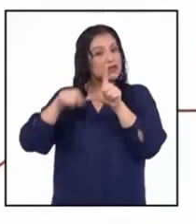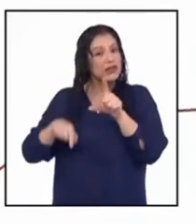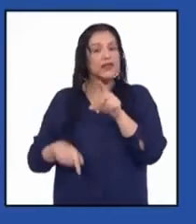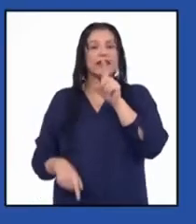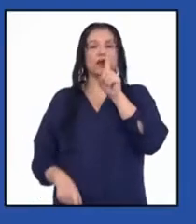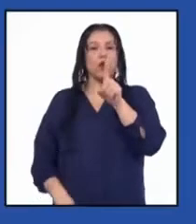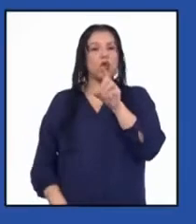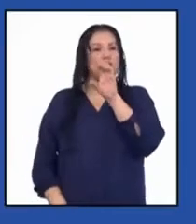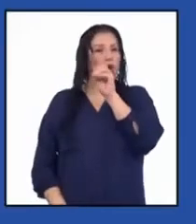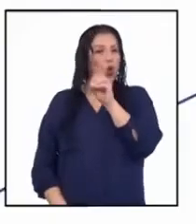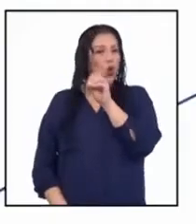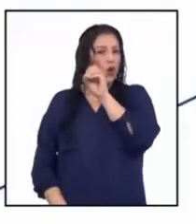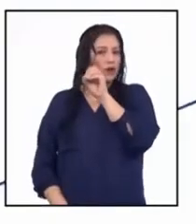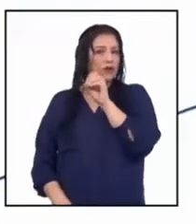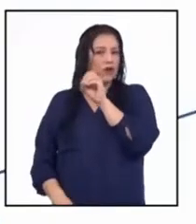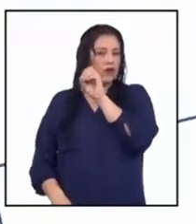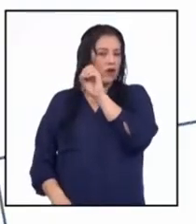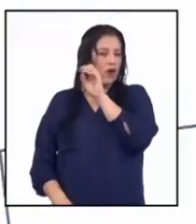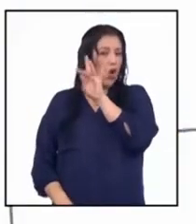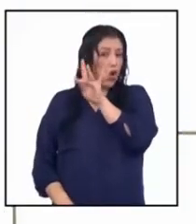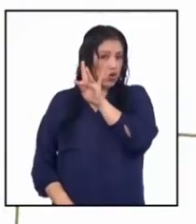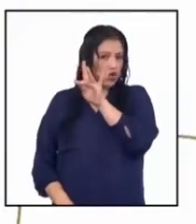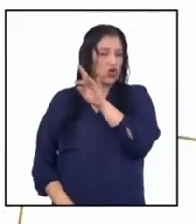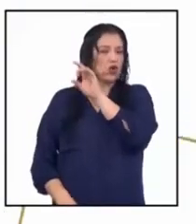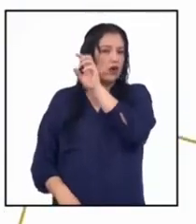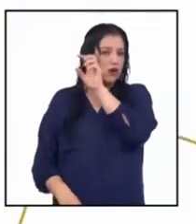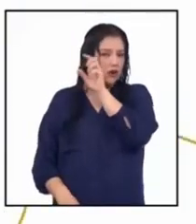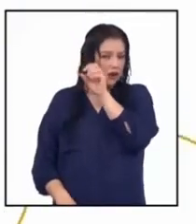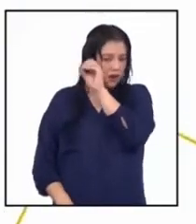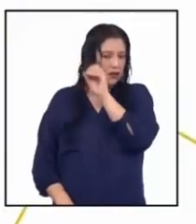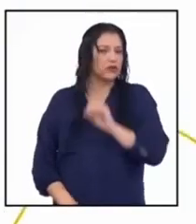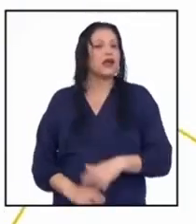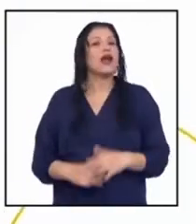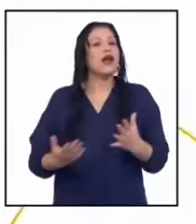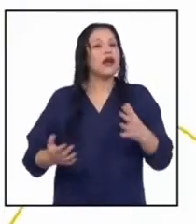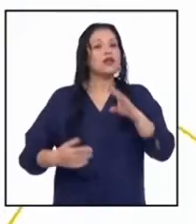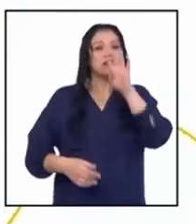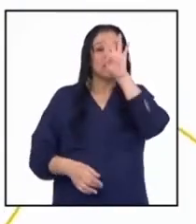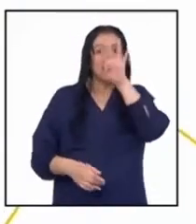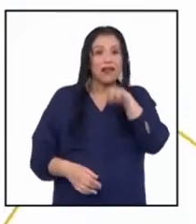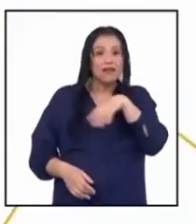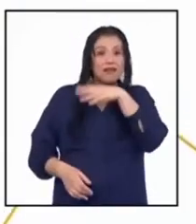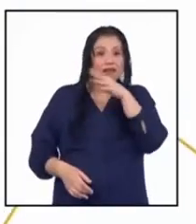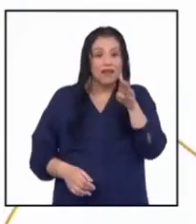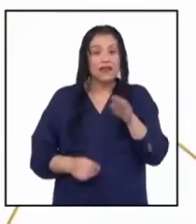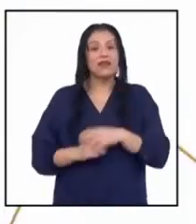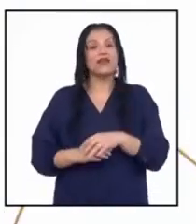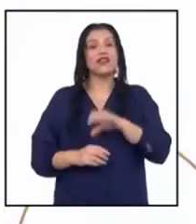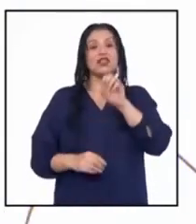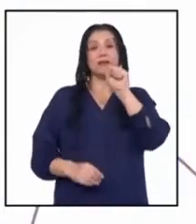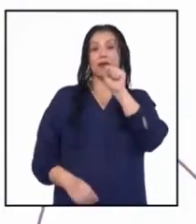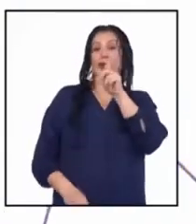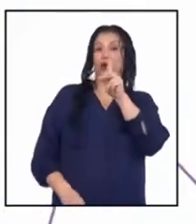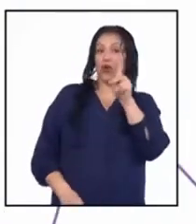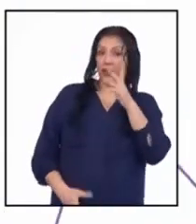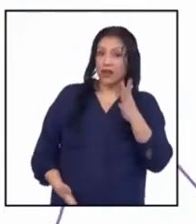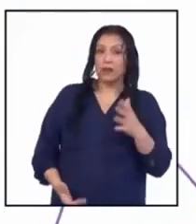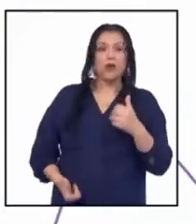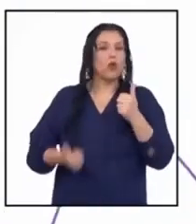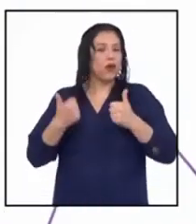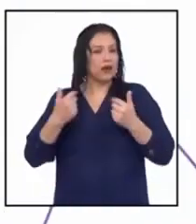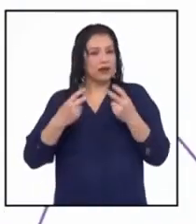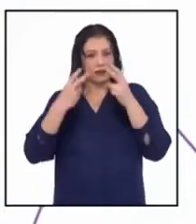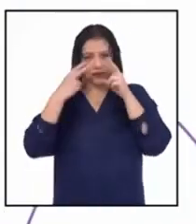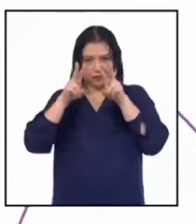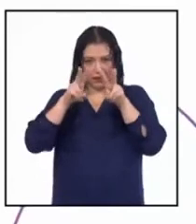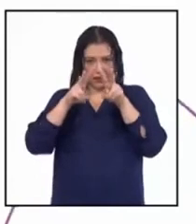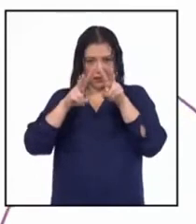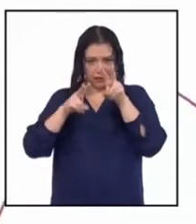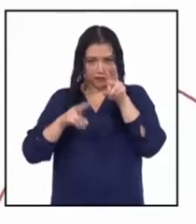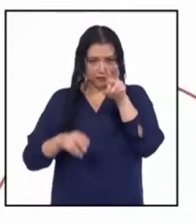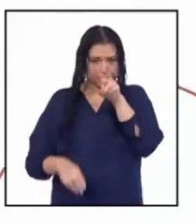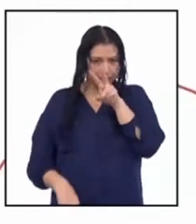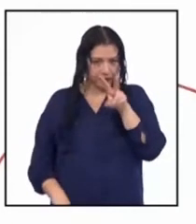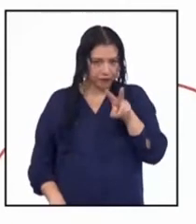108 grados. La tabla de frecuencias de la comunidad Shipibo-Conibo será así.